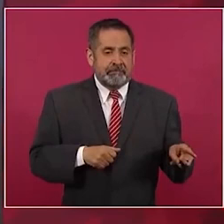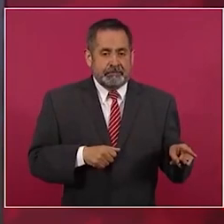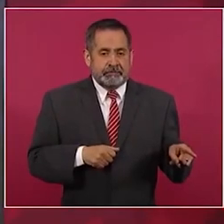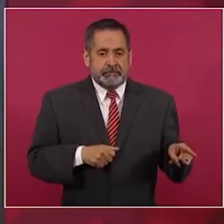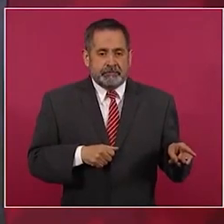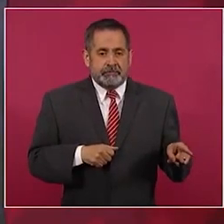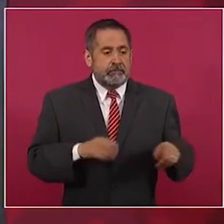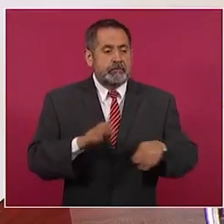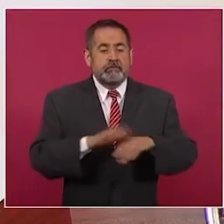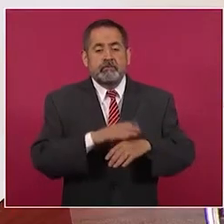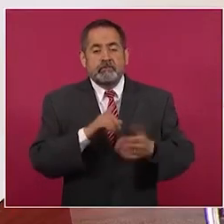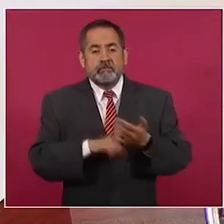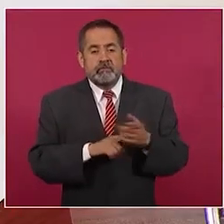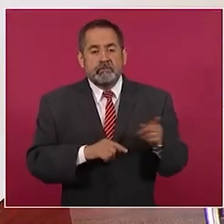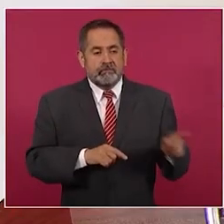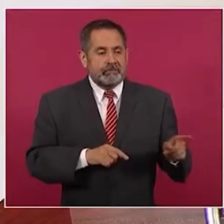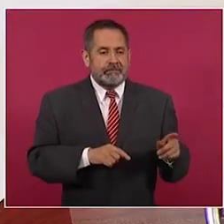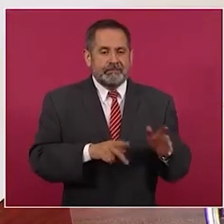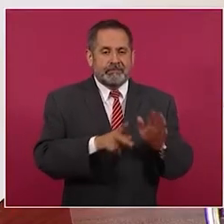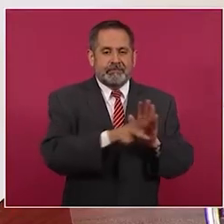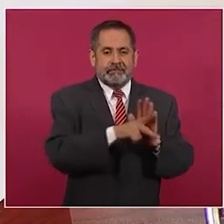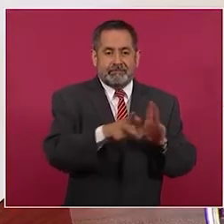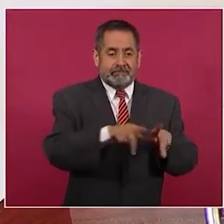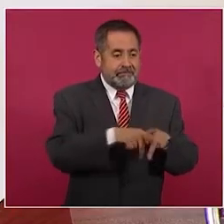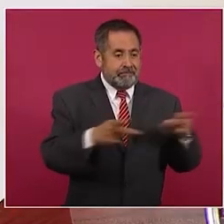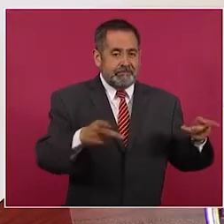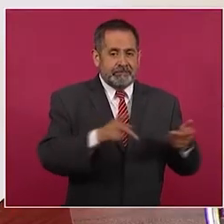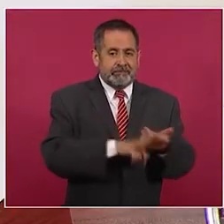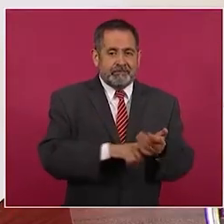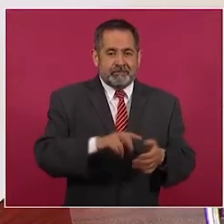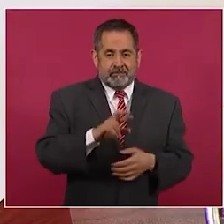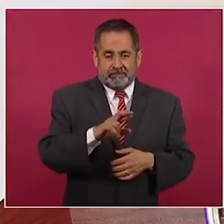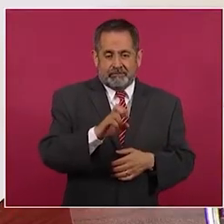por la actitud del periódico Reforma, que es el vocero